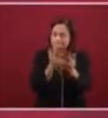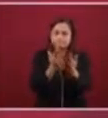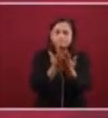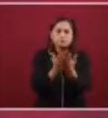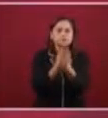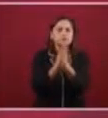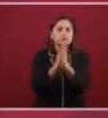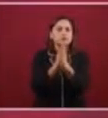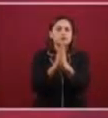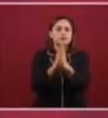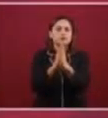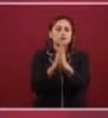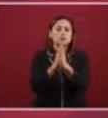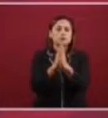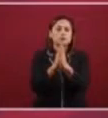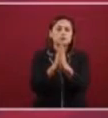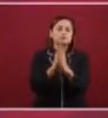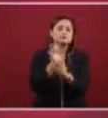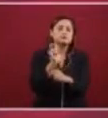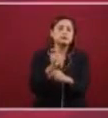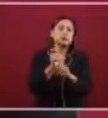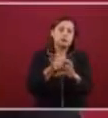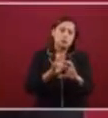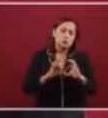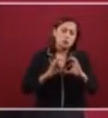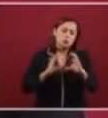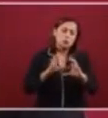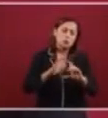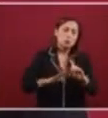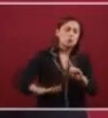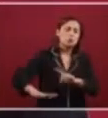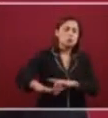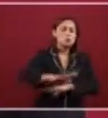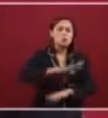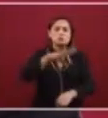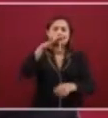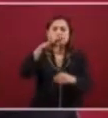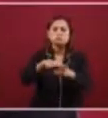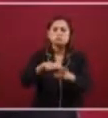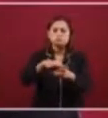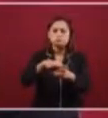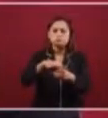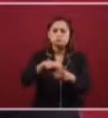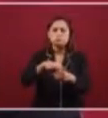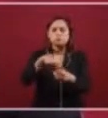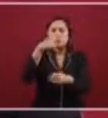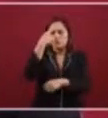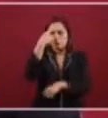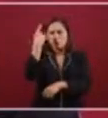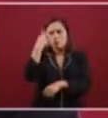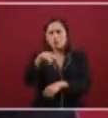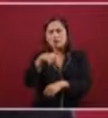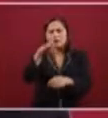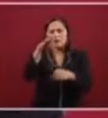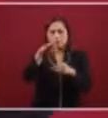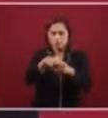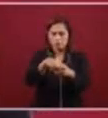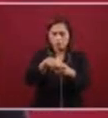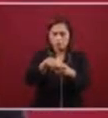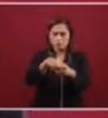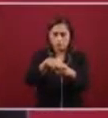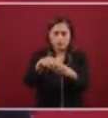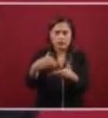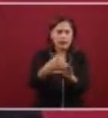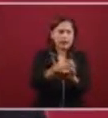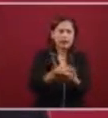cuide para que el voto sea respetado,